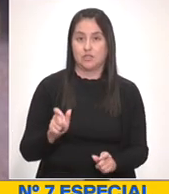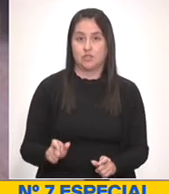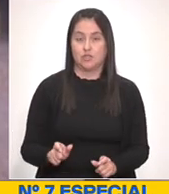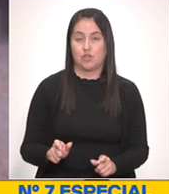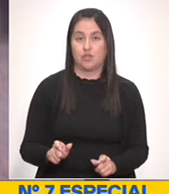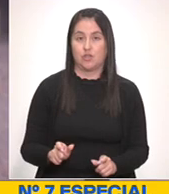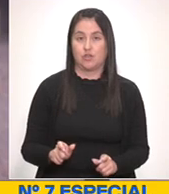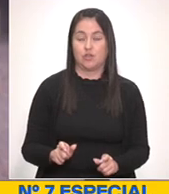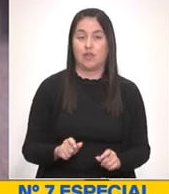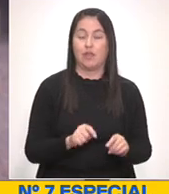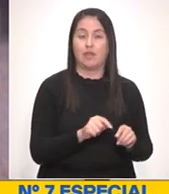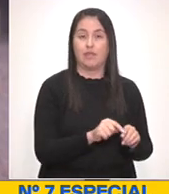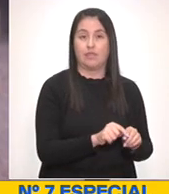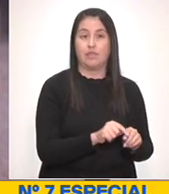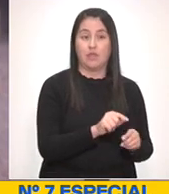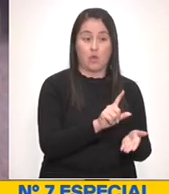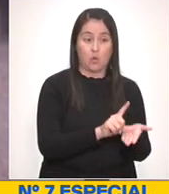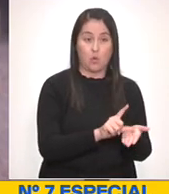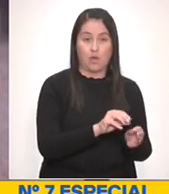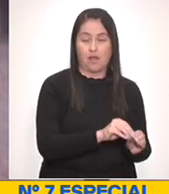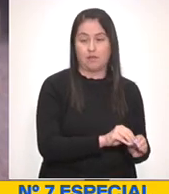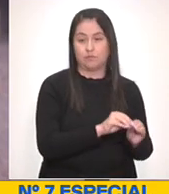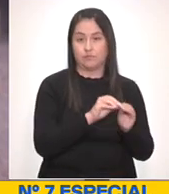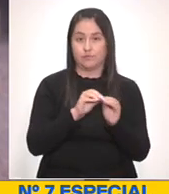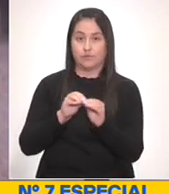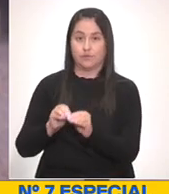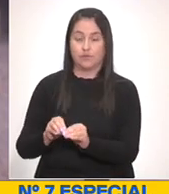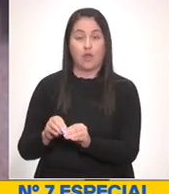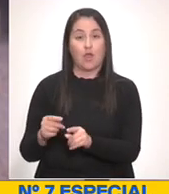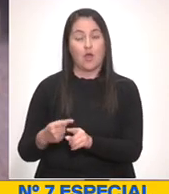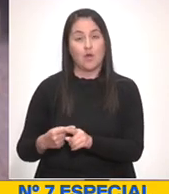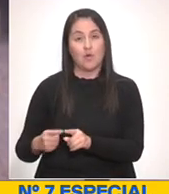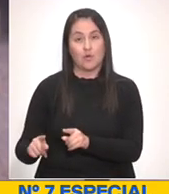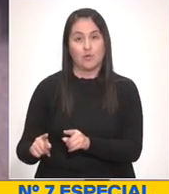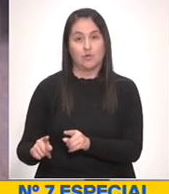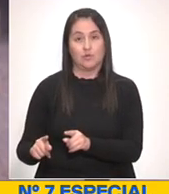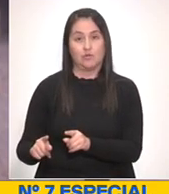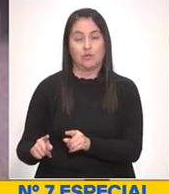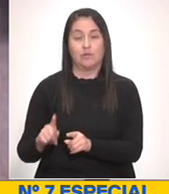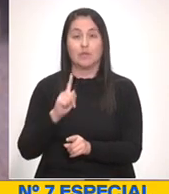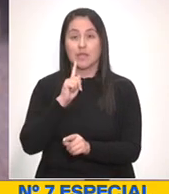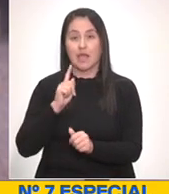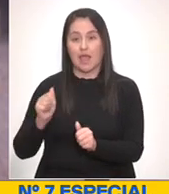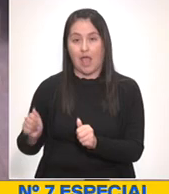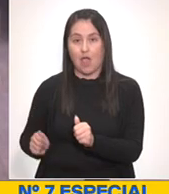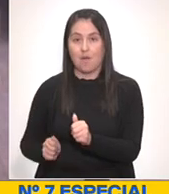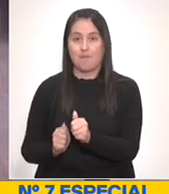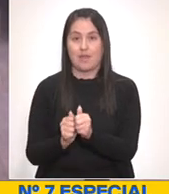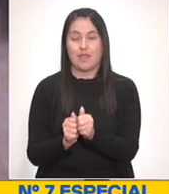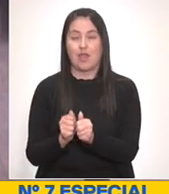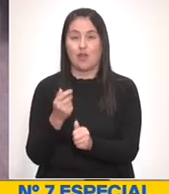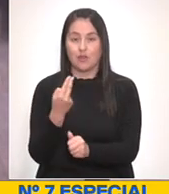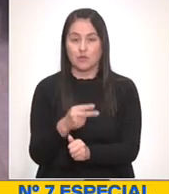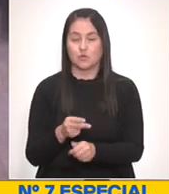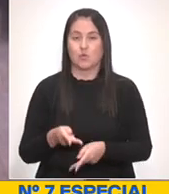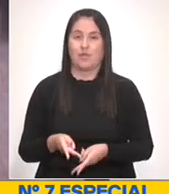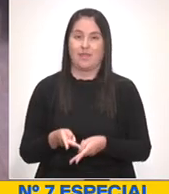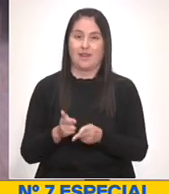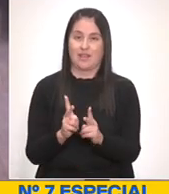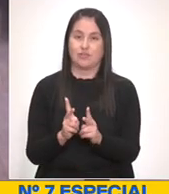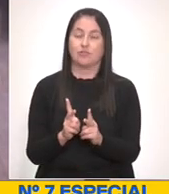trasladan de una de un territorio a otro lo hacen acompañado de sus derechos y